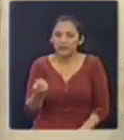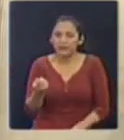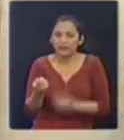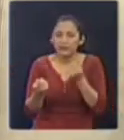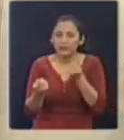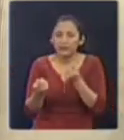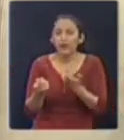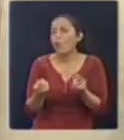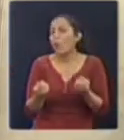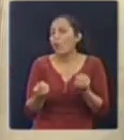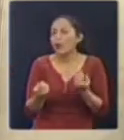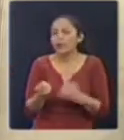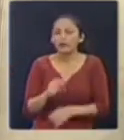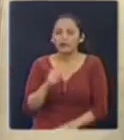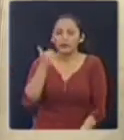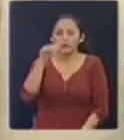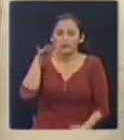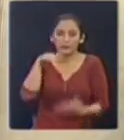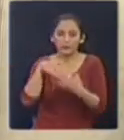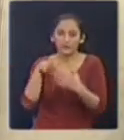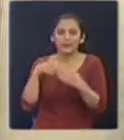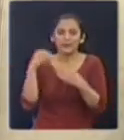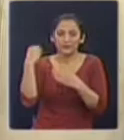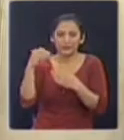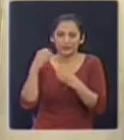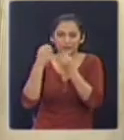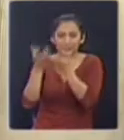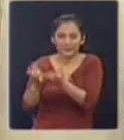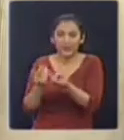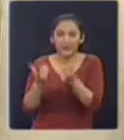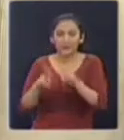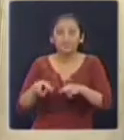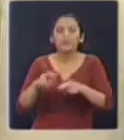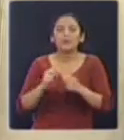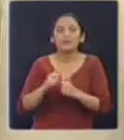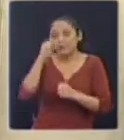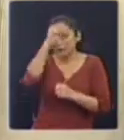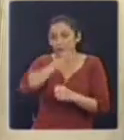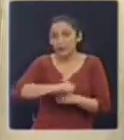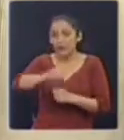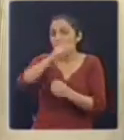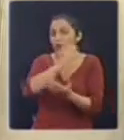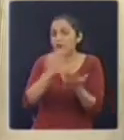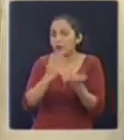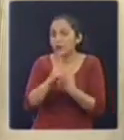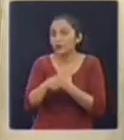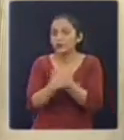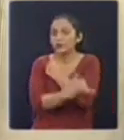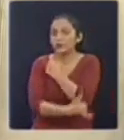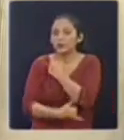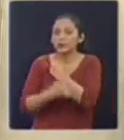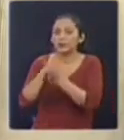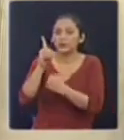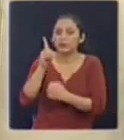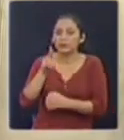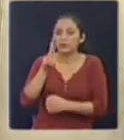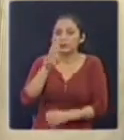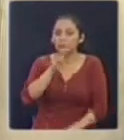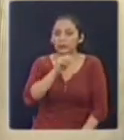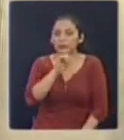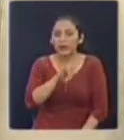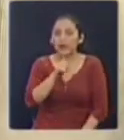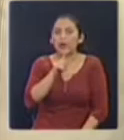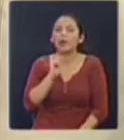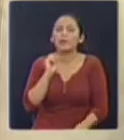mejor maestro del Ecuador y un viaje a Dubái para participar en el concurso para el mejor profesor del mundo que organiza la Fundación